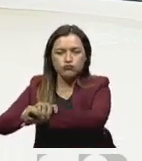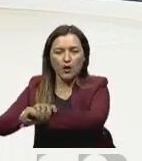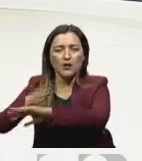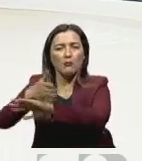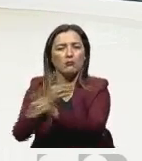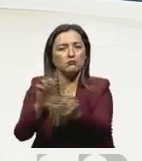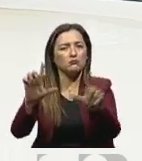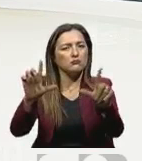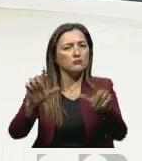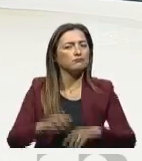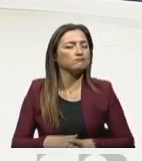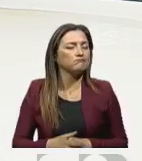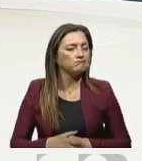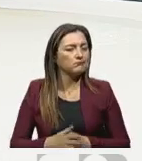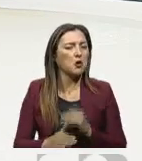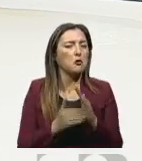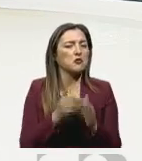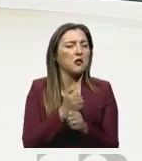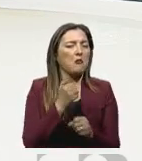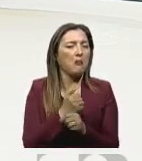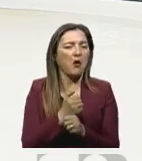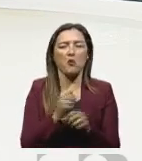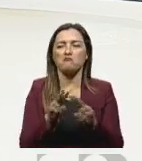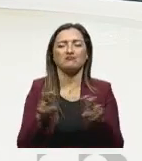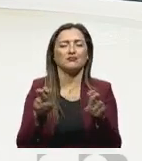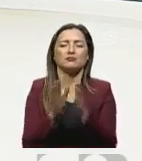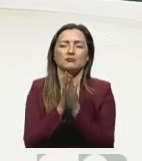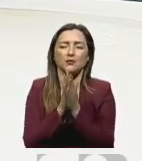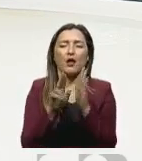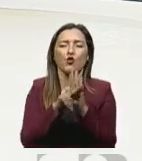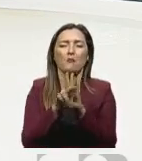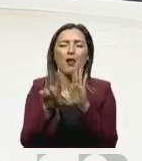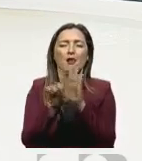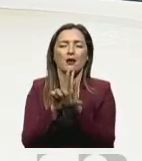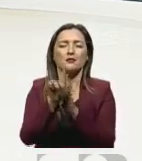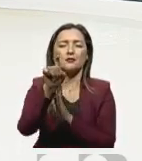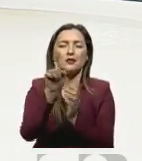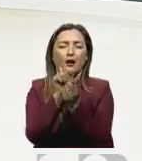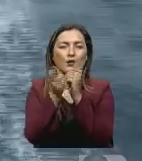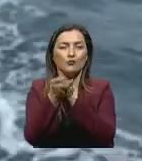conservación de la naturaleza por lo que piden cambios en nuestras normativas